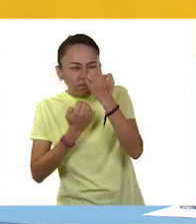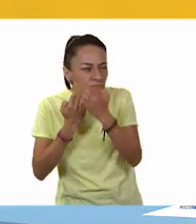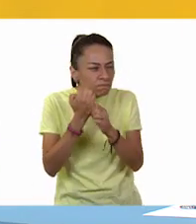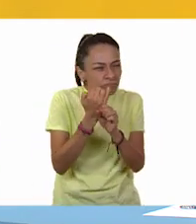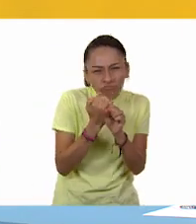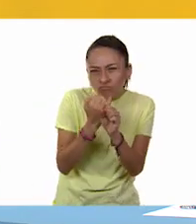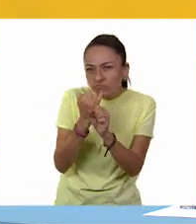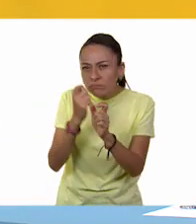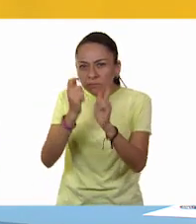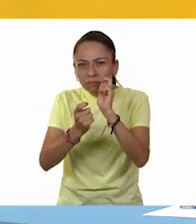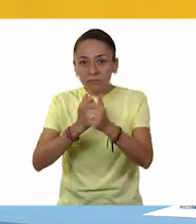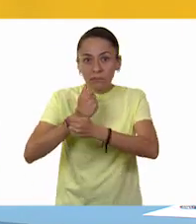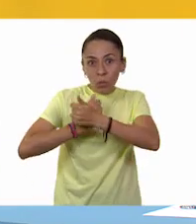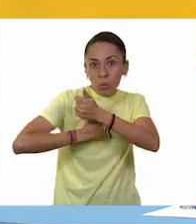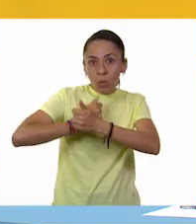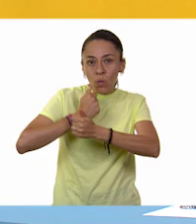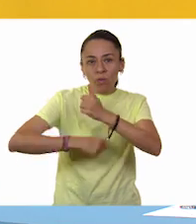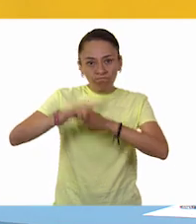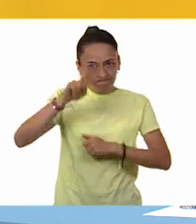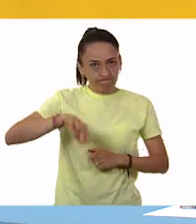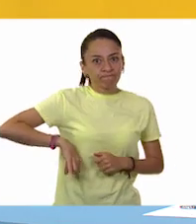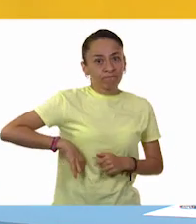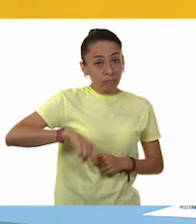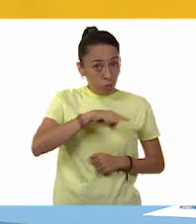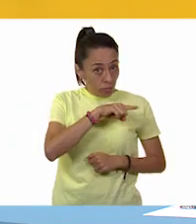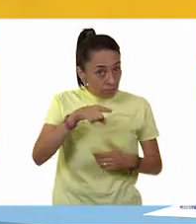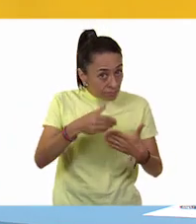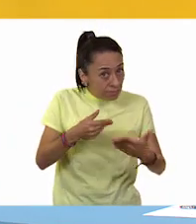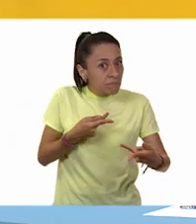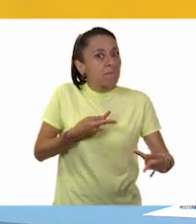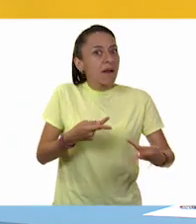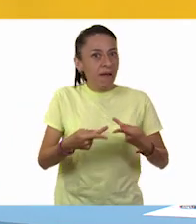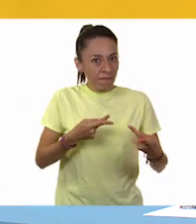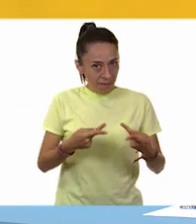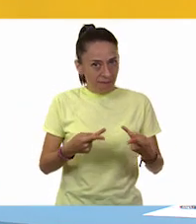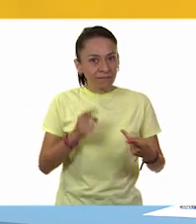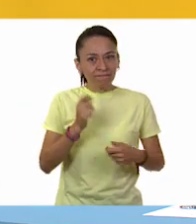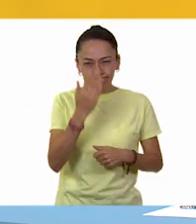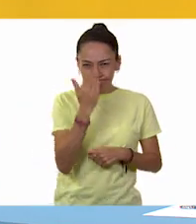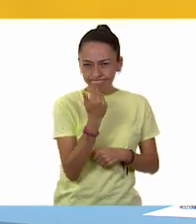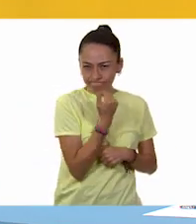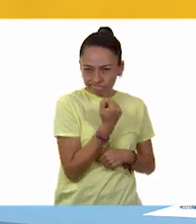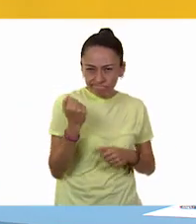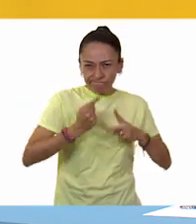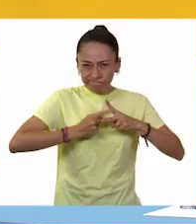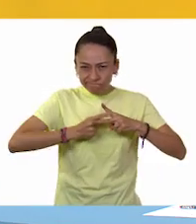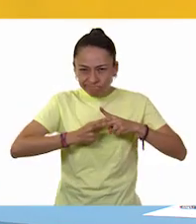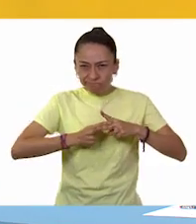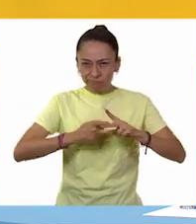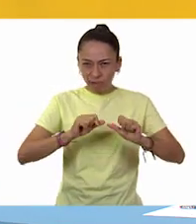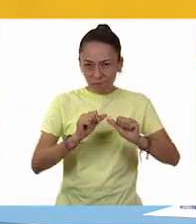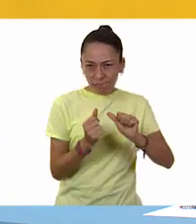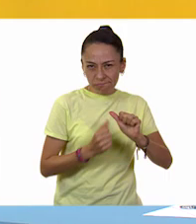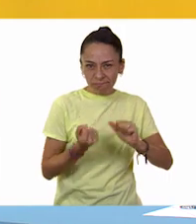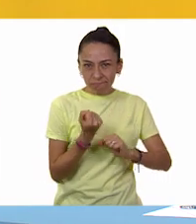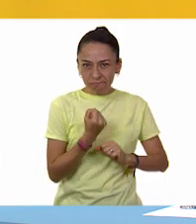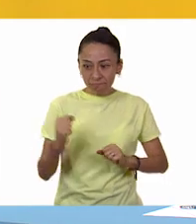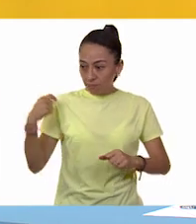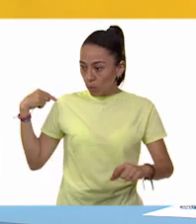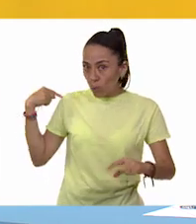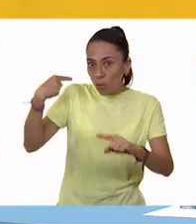que preparémonos con sus habilidades matemáticas y artísticas que durante su trayecto escolar han aprendido, ya que